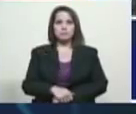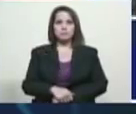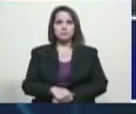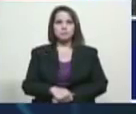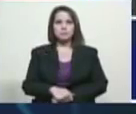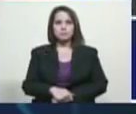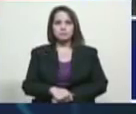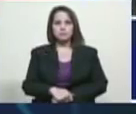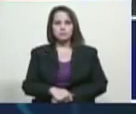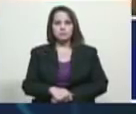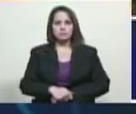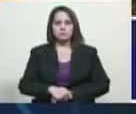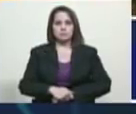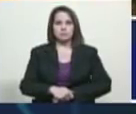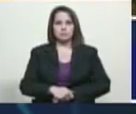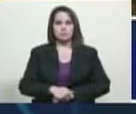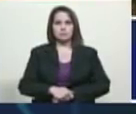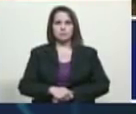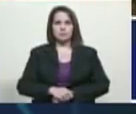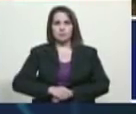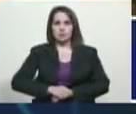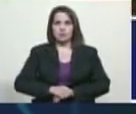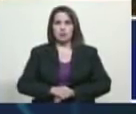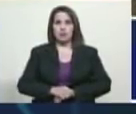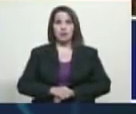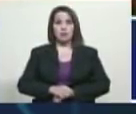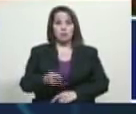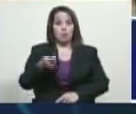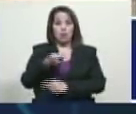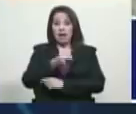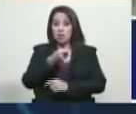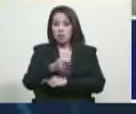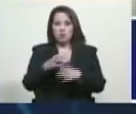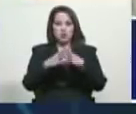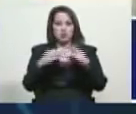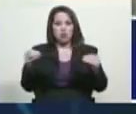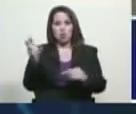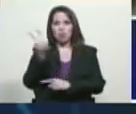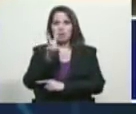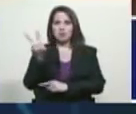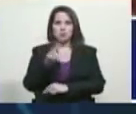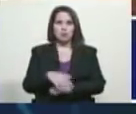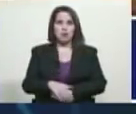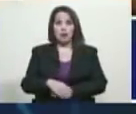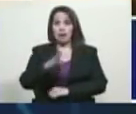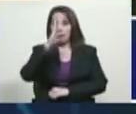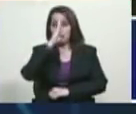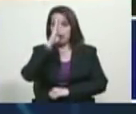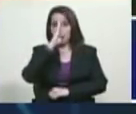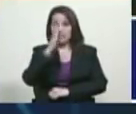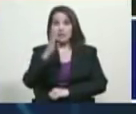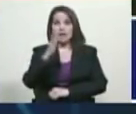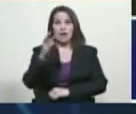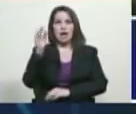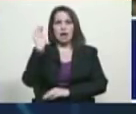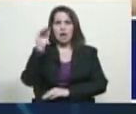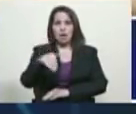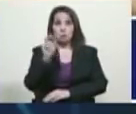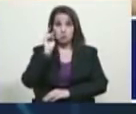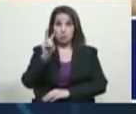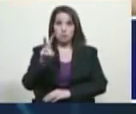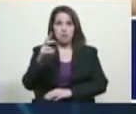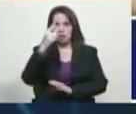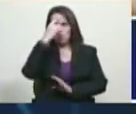Estamos precisamente graduando en todo el país. En Barinas, en Aragua, estamos viendo algunas de las